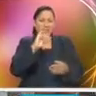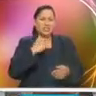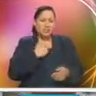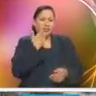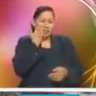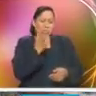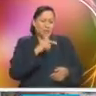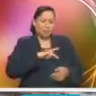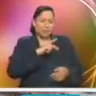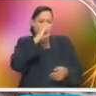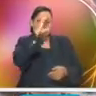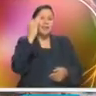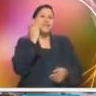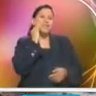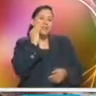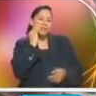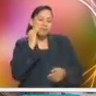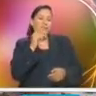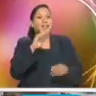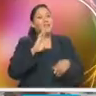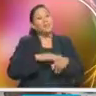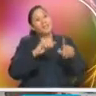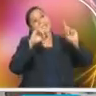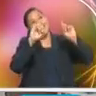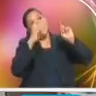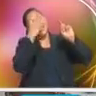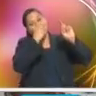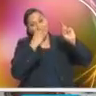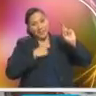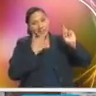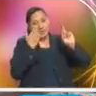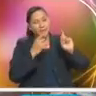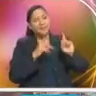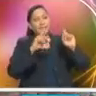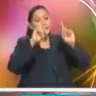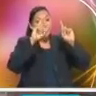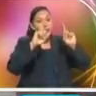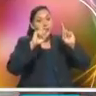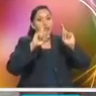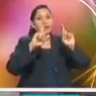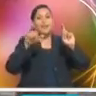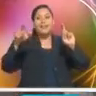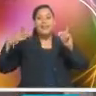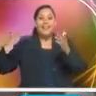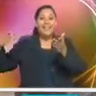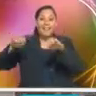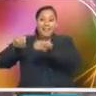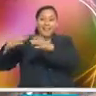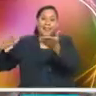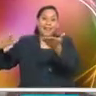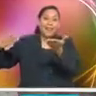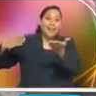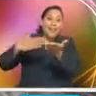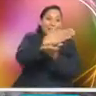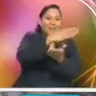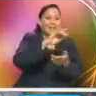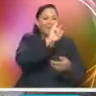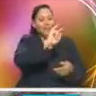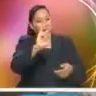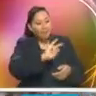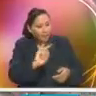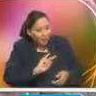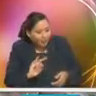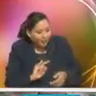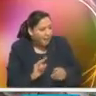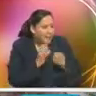foto en tu Face que te veas más bonito, pues lo que haces es permitirle el acceso a tu álbum, pero ya le